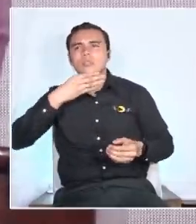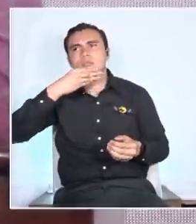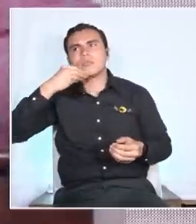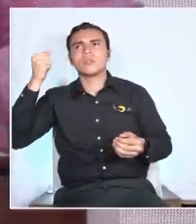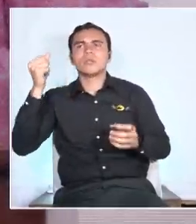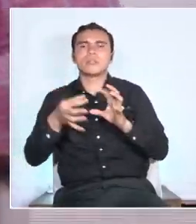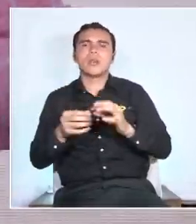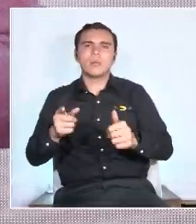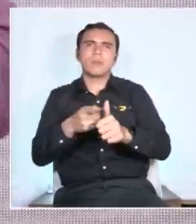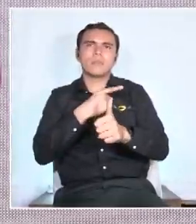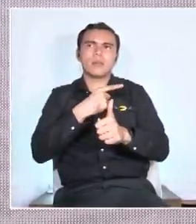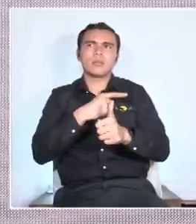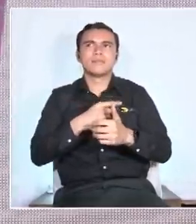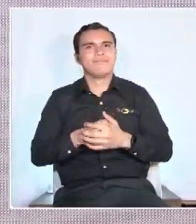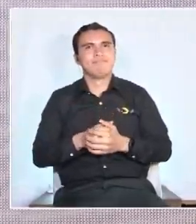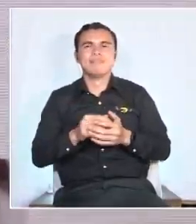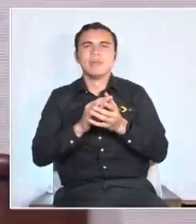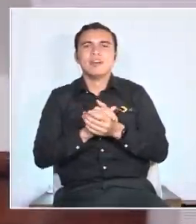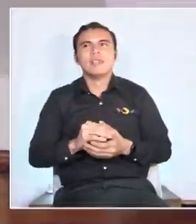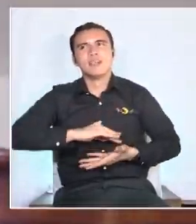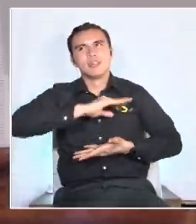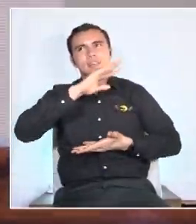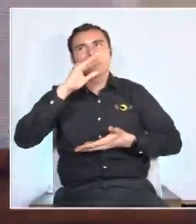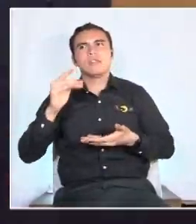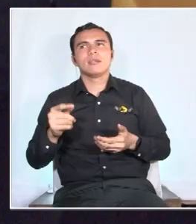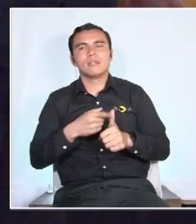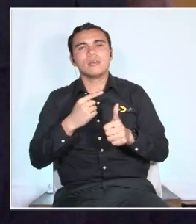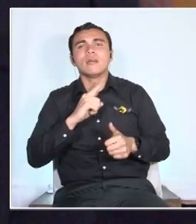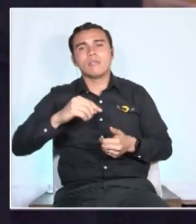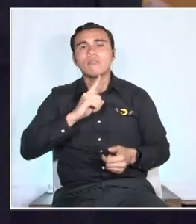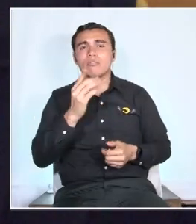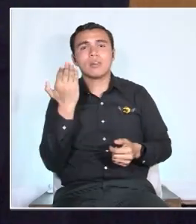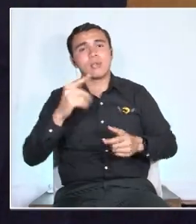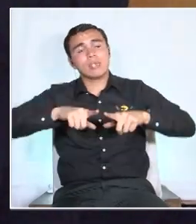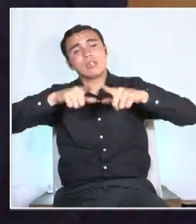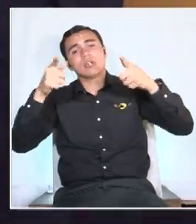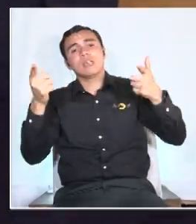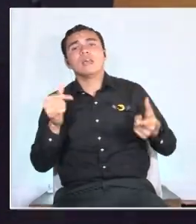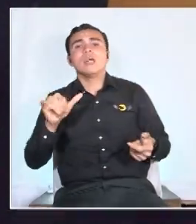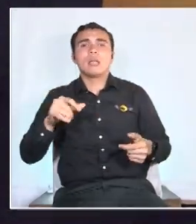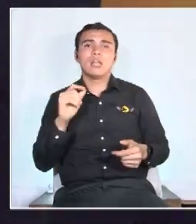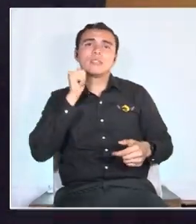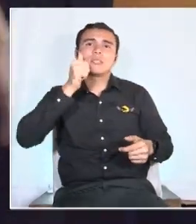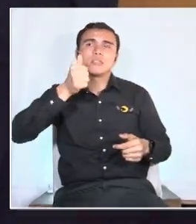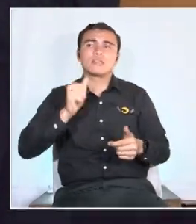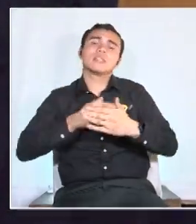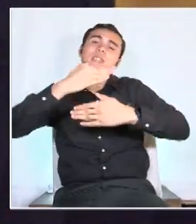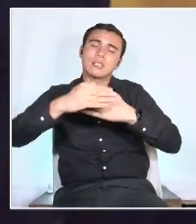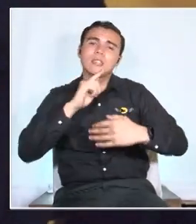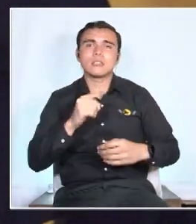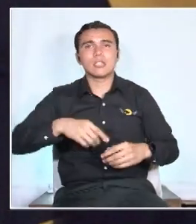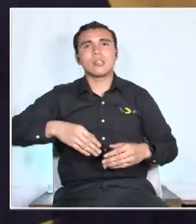primera. Y si la gloria primera fue grande, la postrera será mucho más